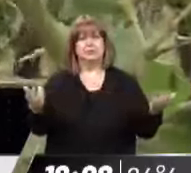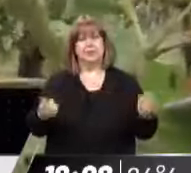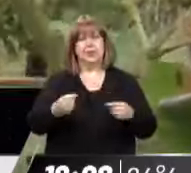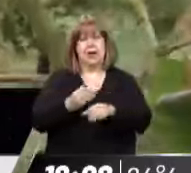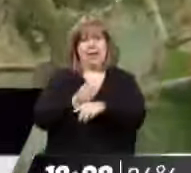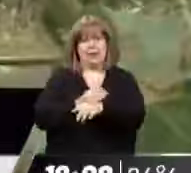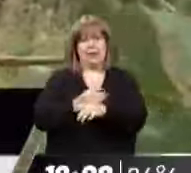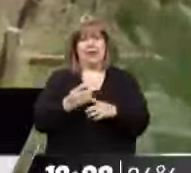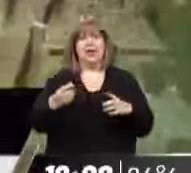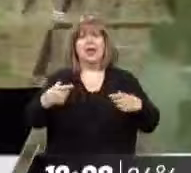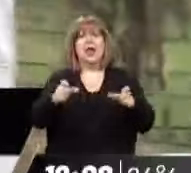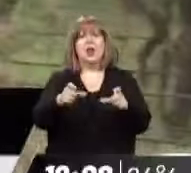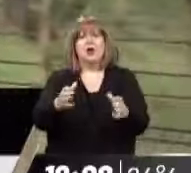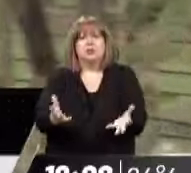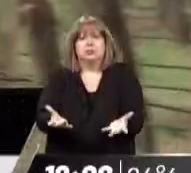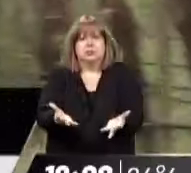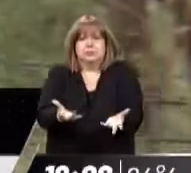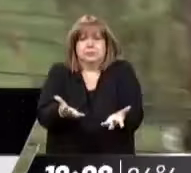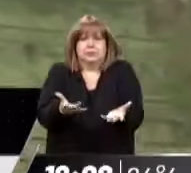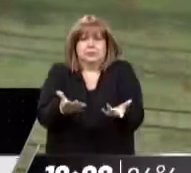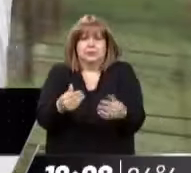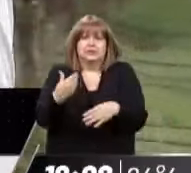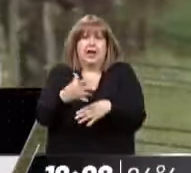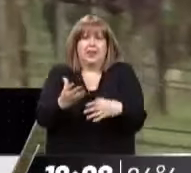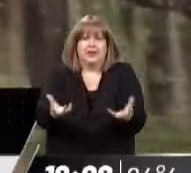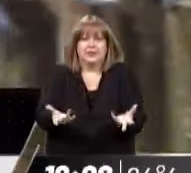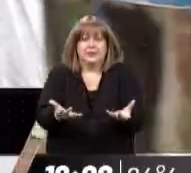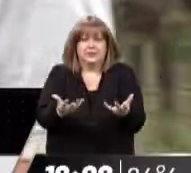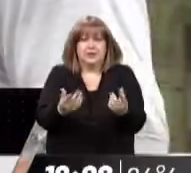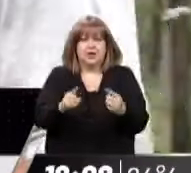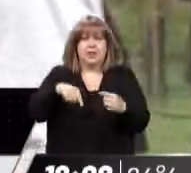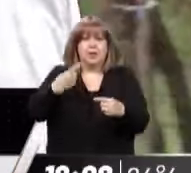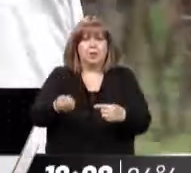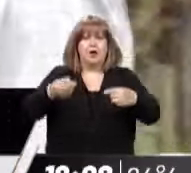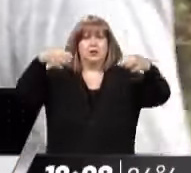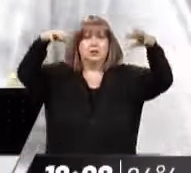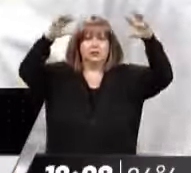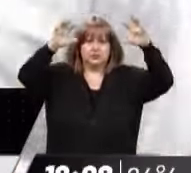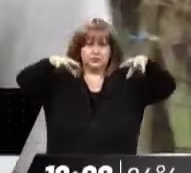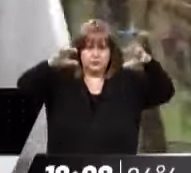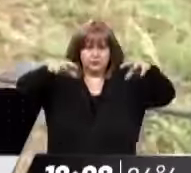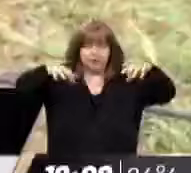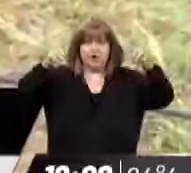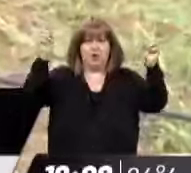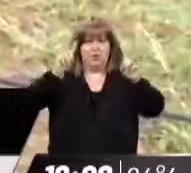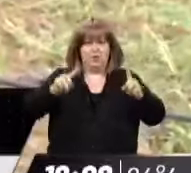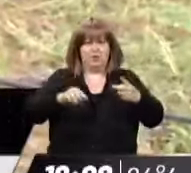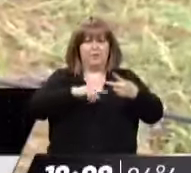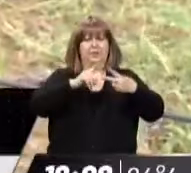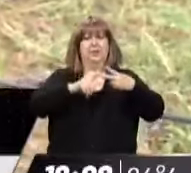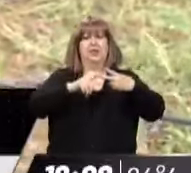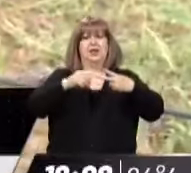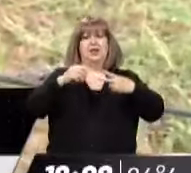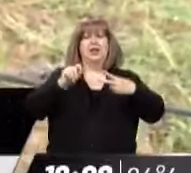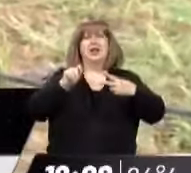hablando de tiempo, porque sobre esos daños vinieron ya tres tormentas fuertes, una sobre fines del año pasado, dos ya durante el mes de enero,